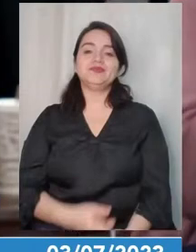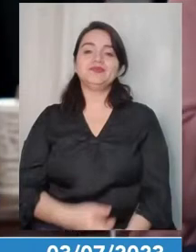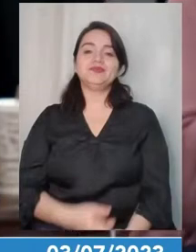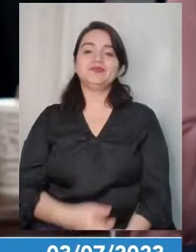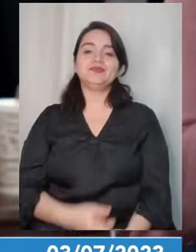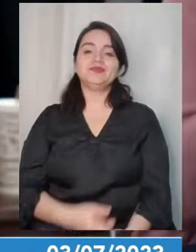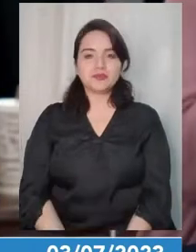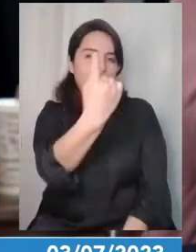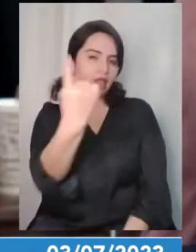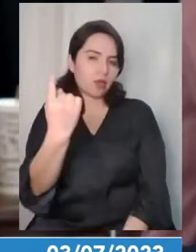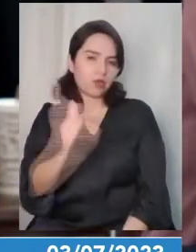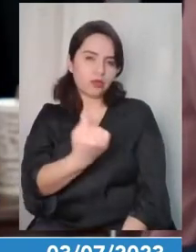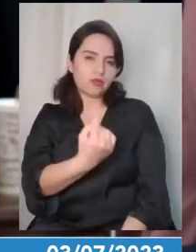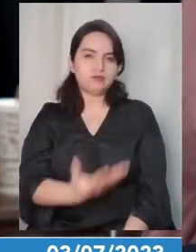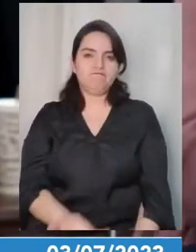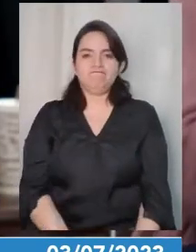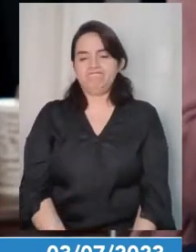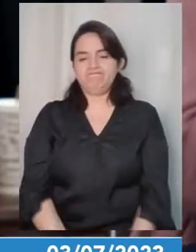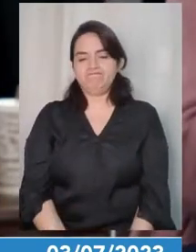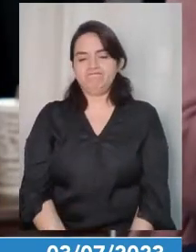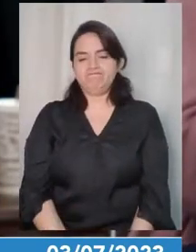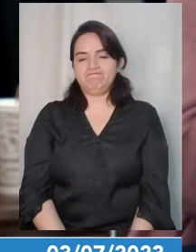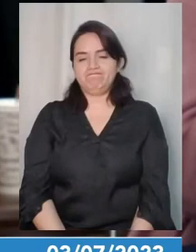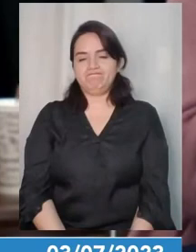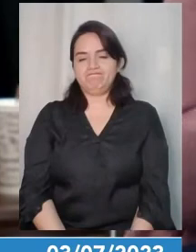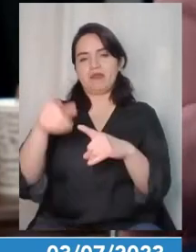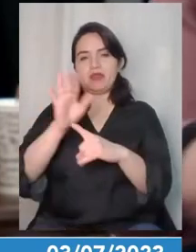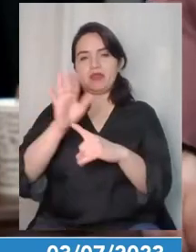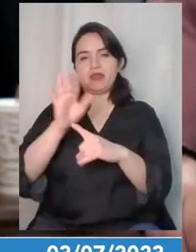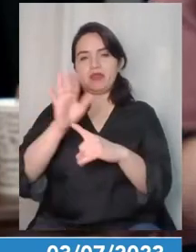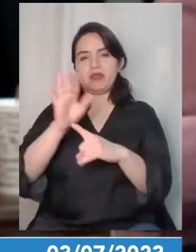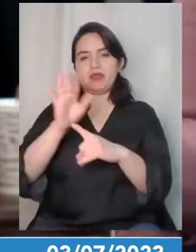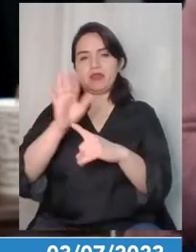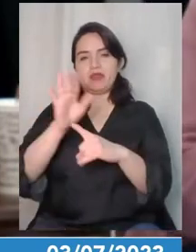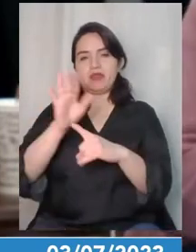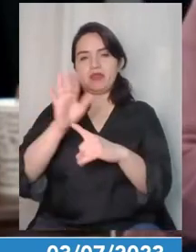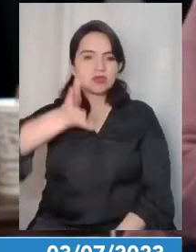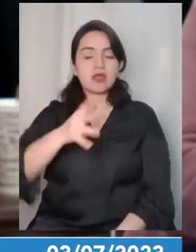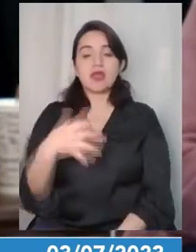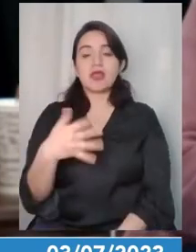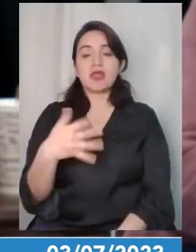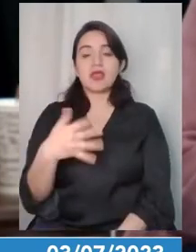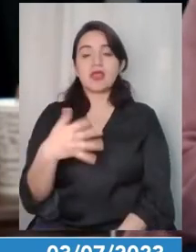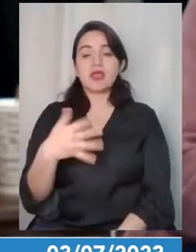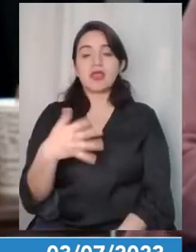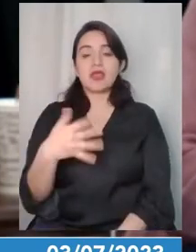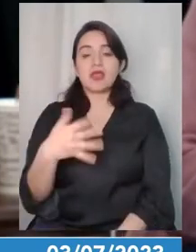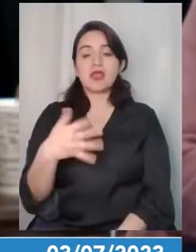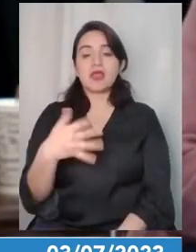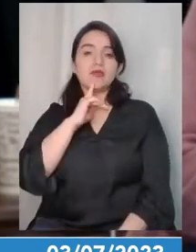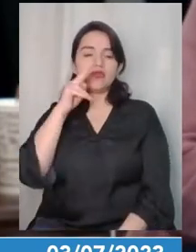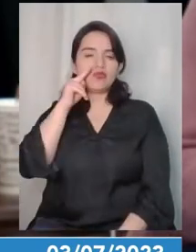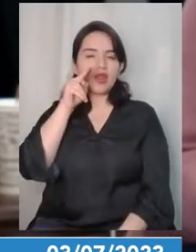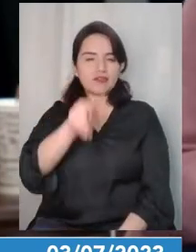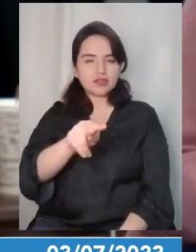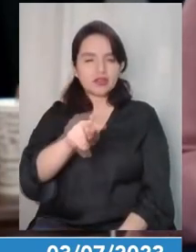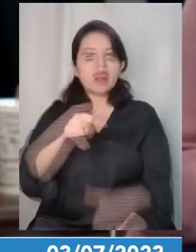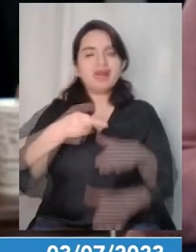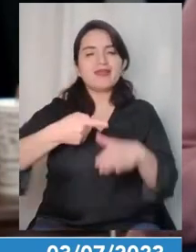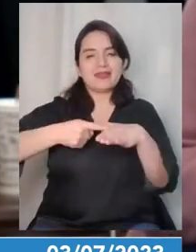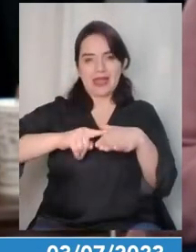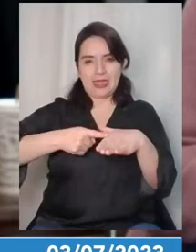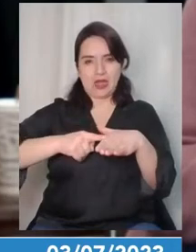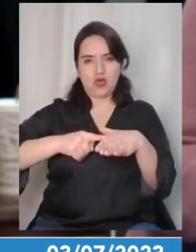las distintas presentaciones, yo creo que es importante tener una mirada más técnica respecto a lo que es planificar una